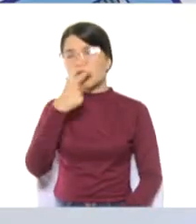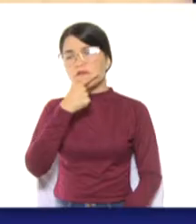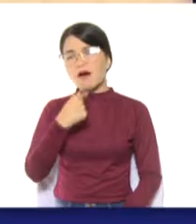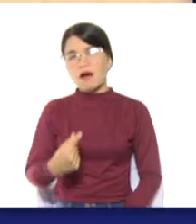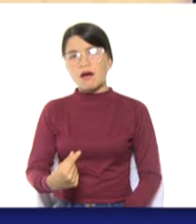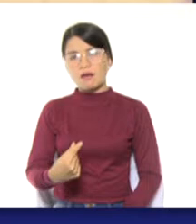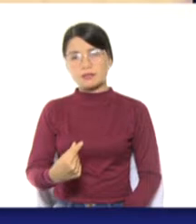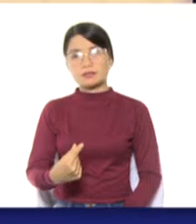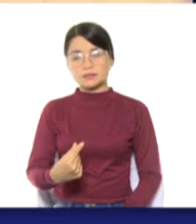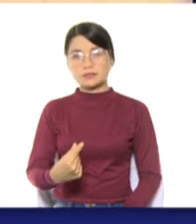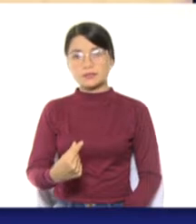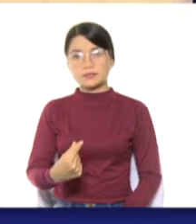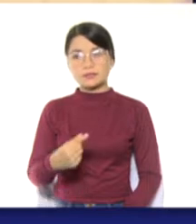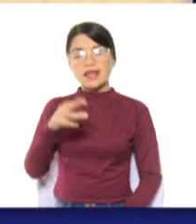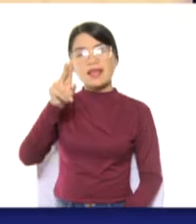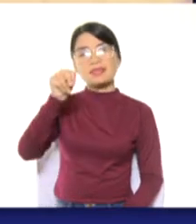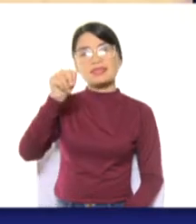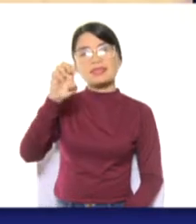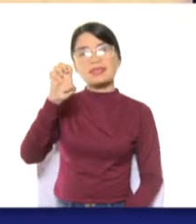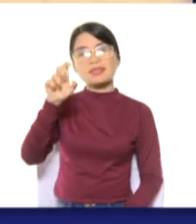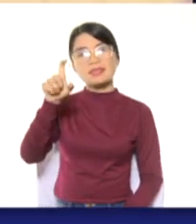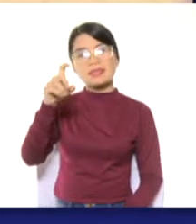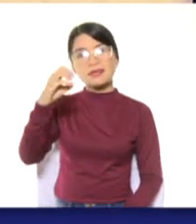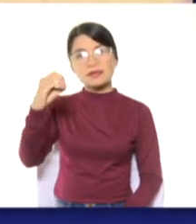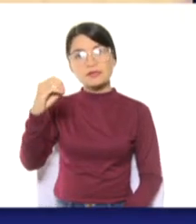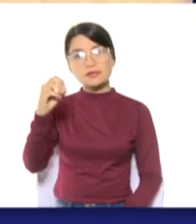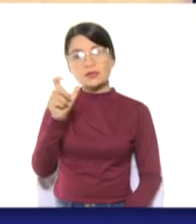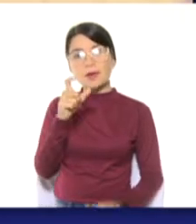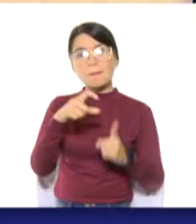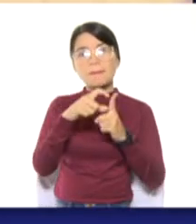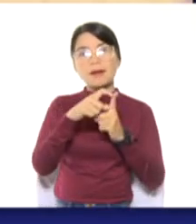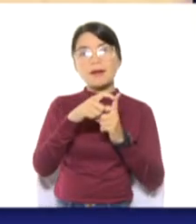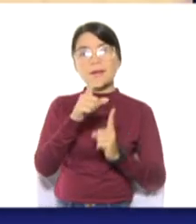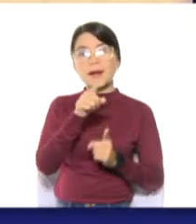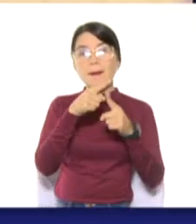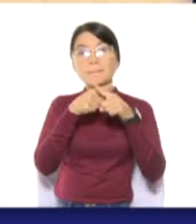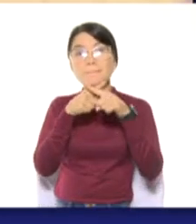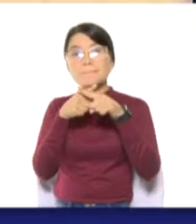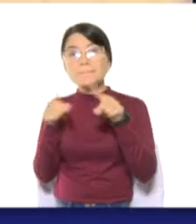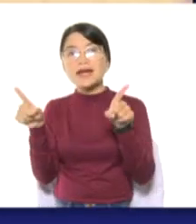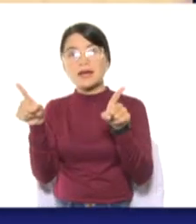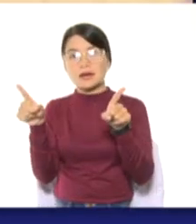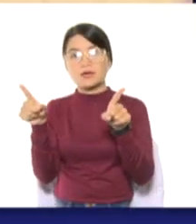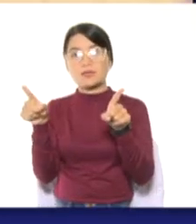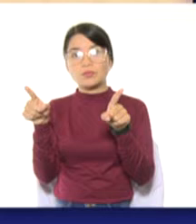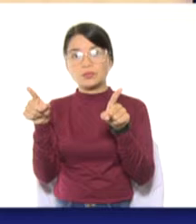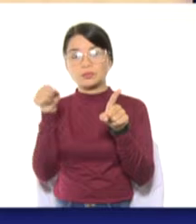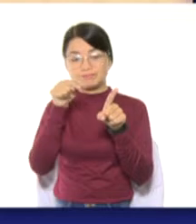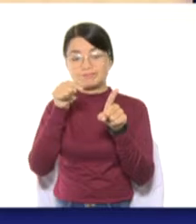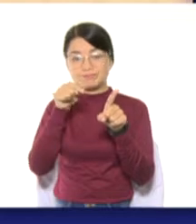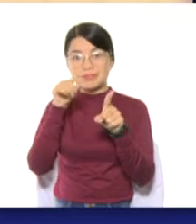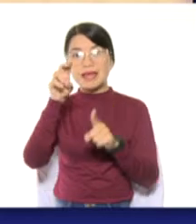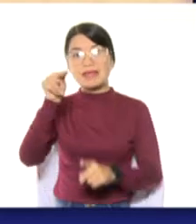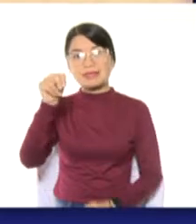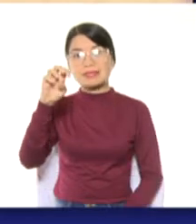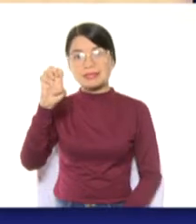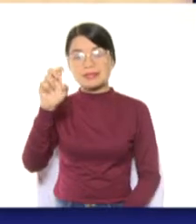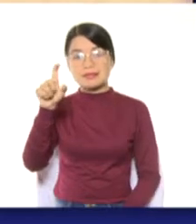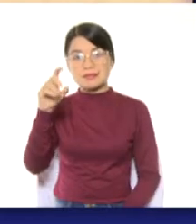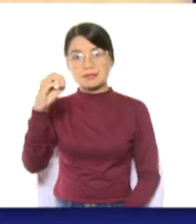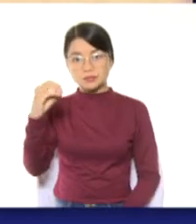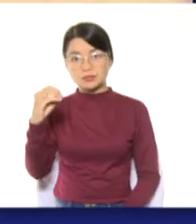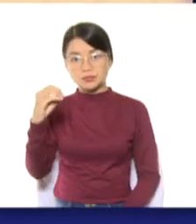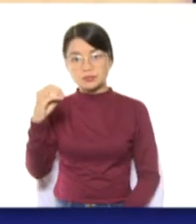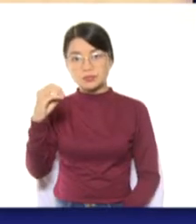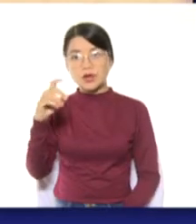oraciones. Hablemos entonces de las oraciones subordinadas, y estas dependen de otra oración.